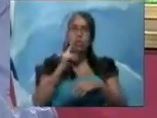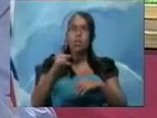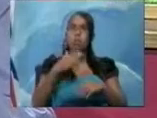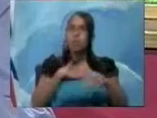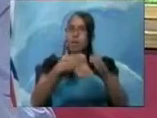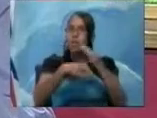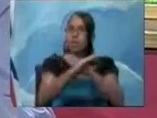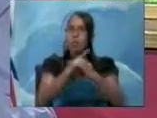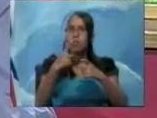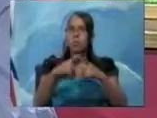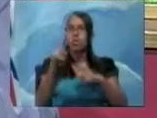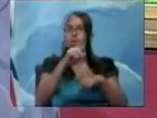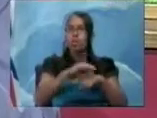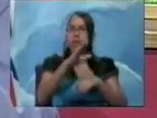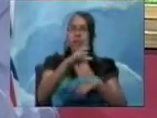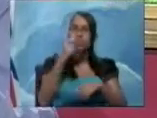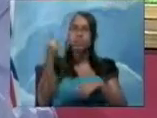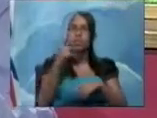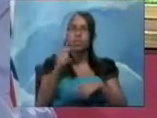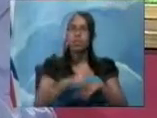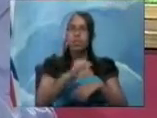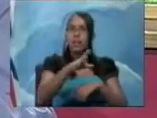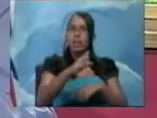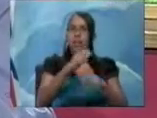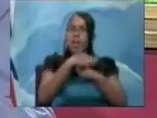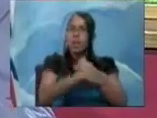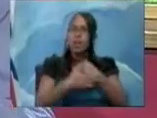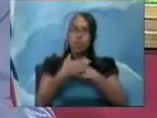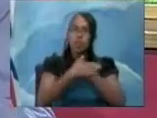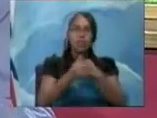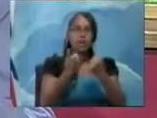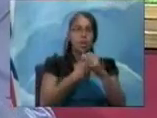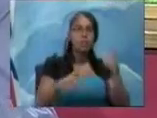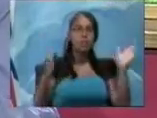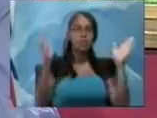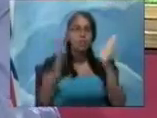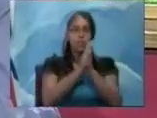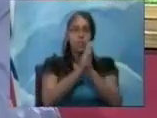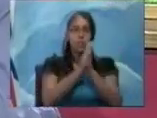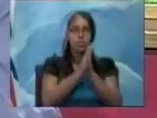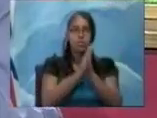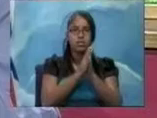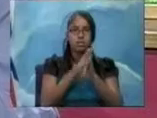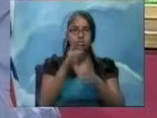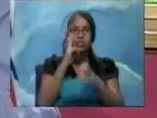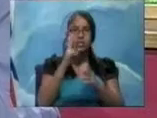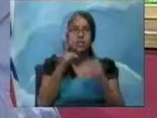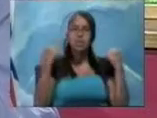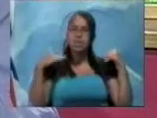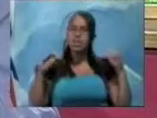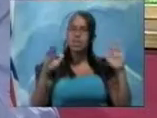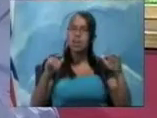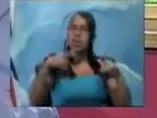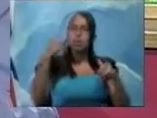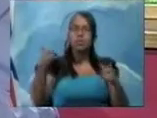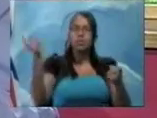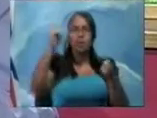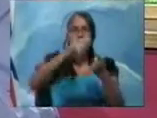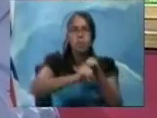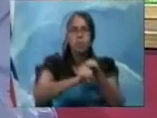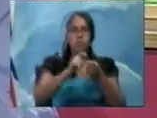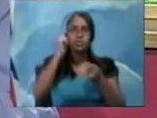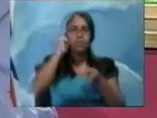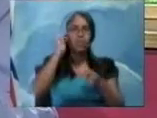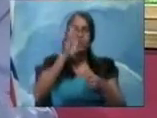pero no le dejaré huérfano le dejaré el consolador el espíritu santo mire quizás Cuántas esposas están